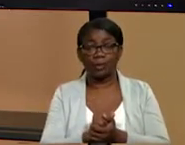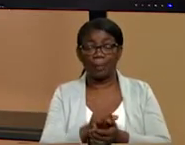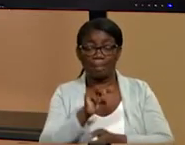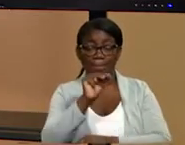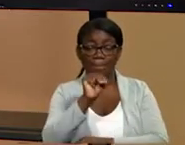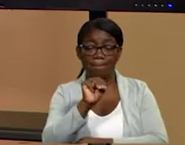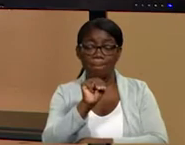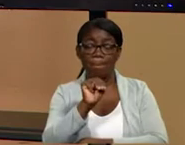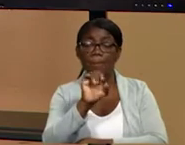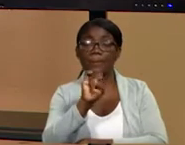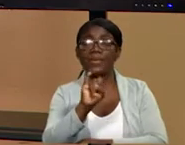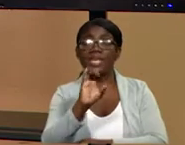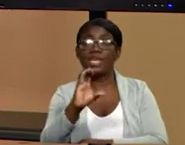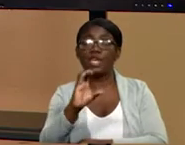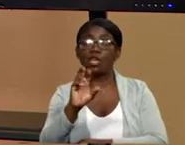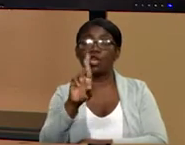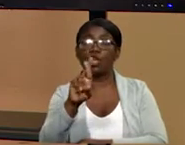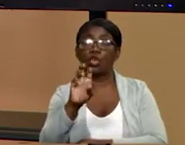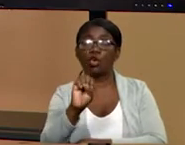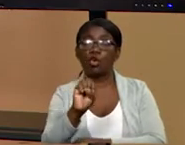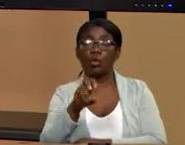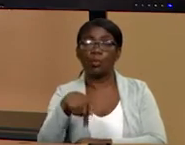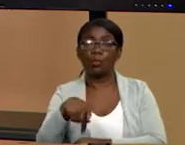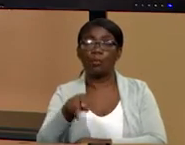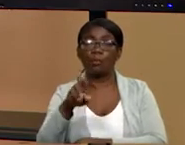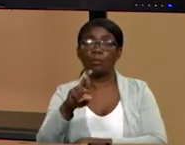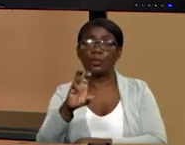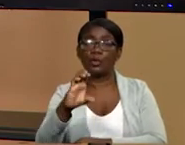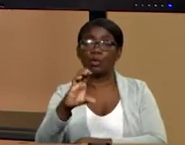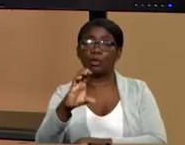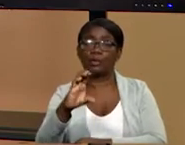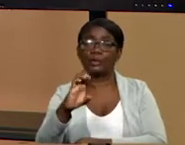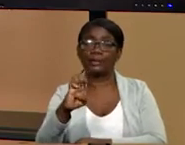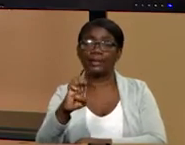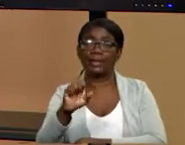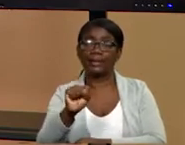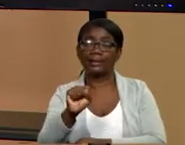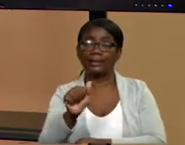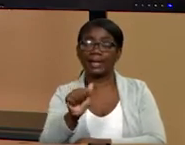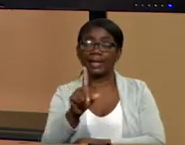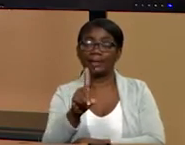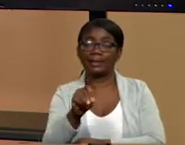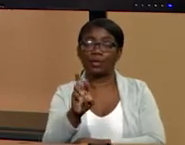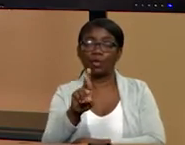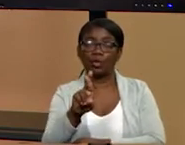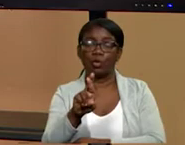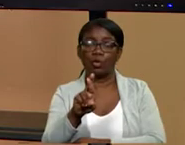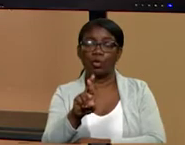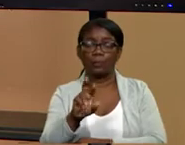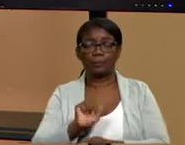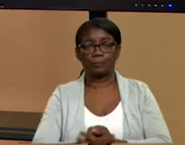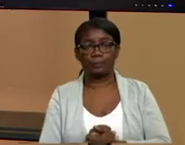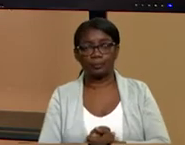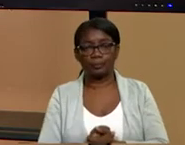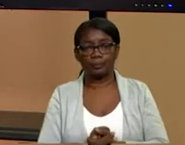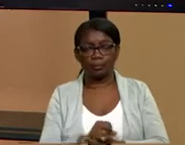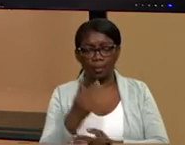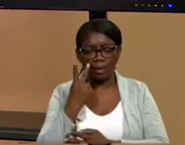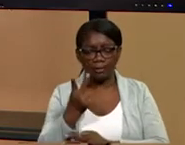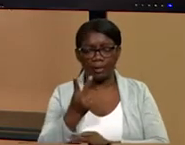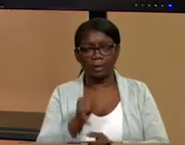microprocesador, ¿verdad? Él varía, o sea, controla las instrucciones, ¿okay?,